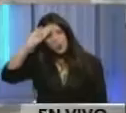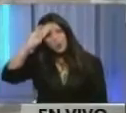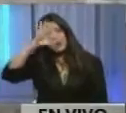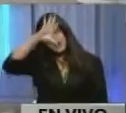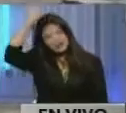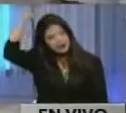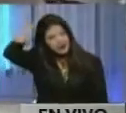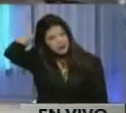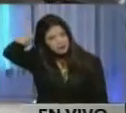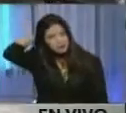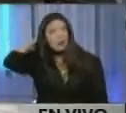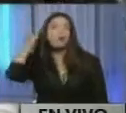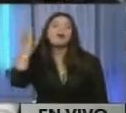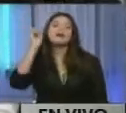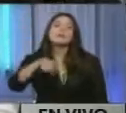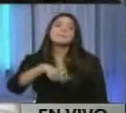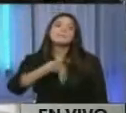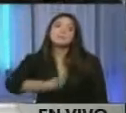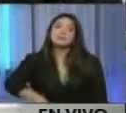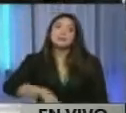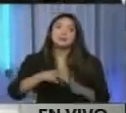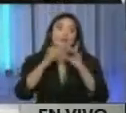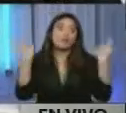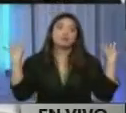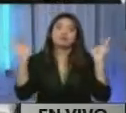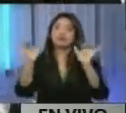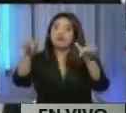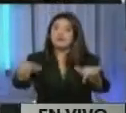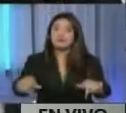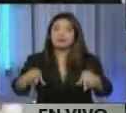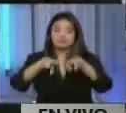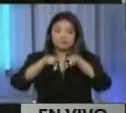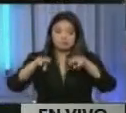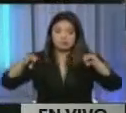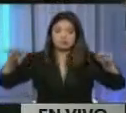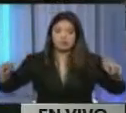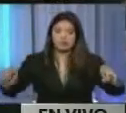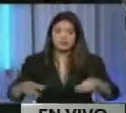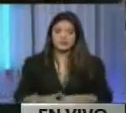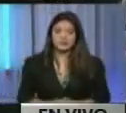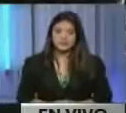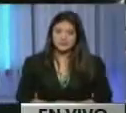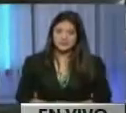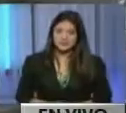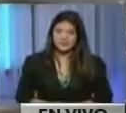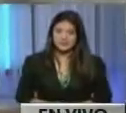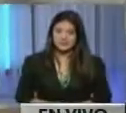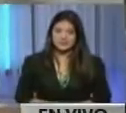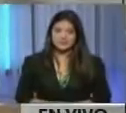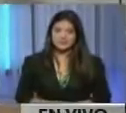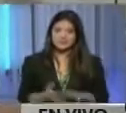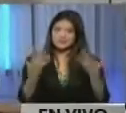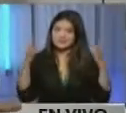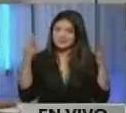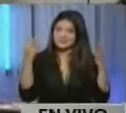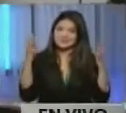el secretario general de las Naciones Unidas, los vemos en primera fila. Allí está la